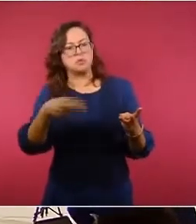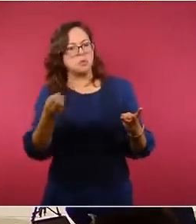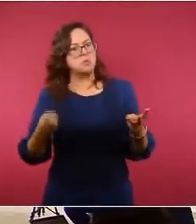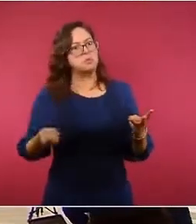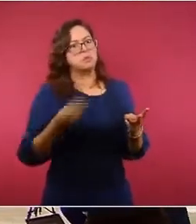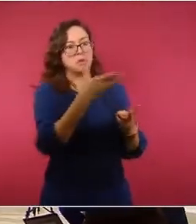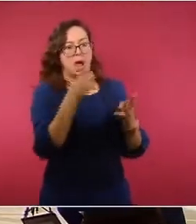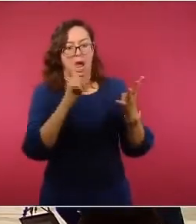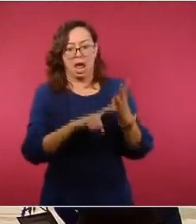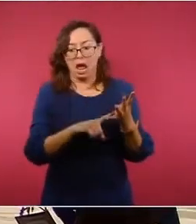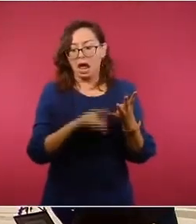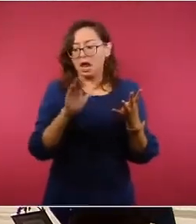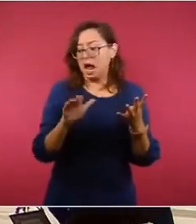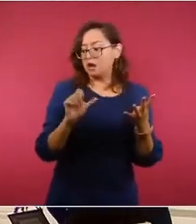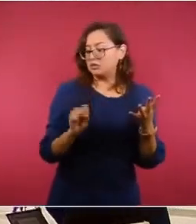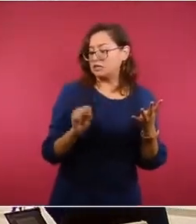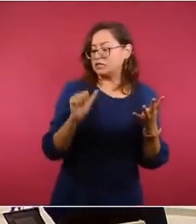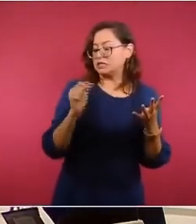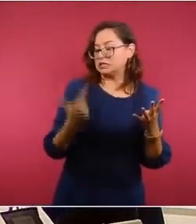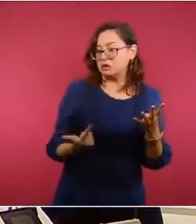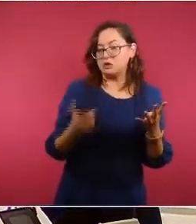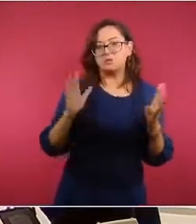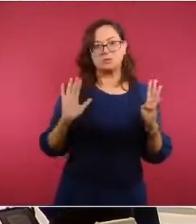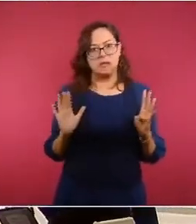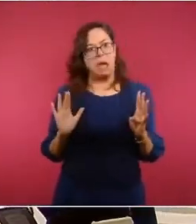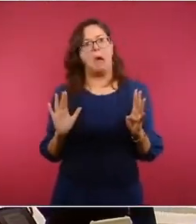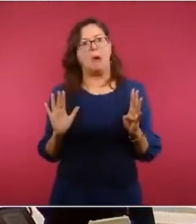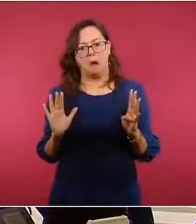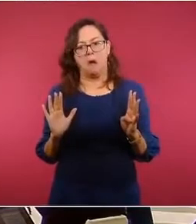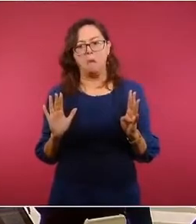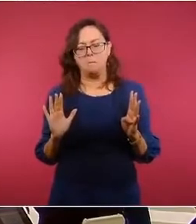Carlos Salinas de Gortari,